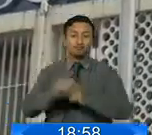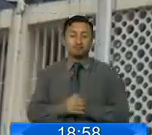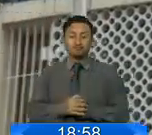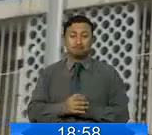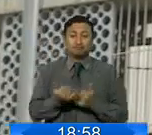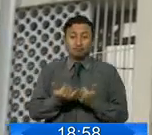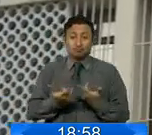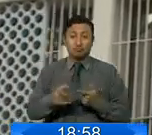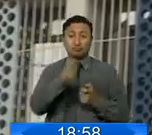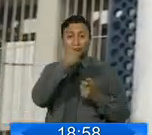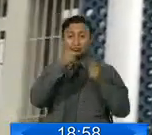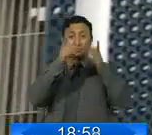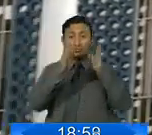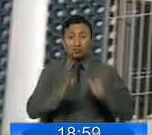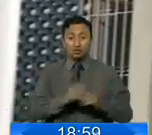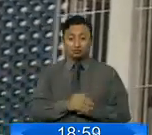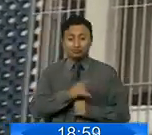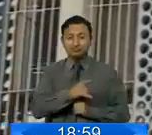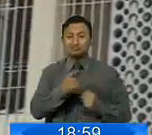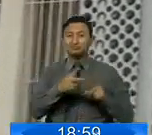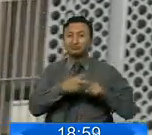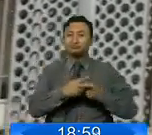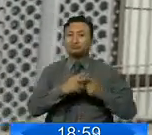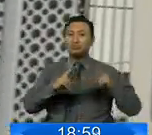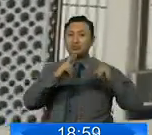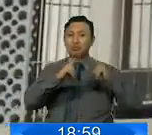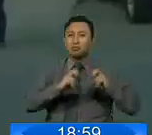la Fiscalía, que tendrá que investigar lo que